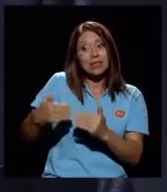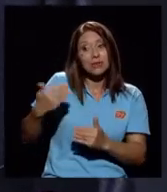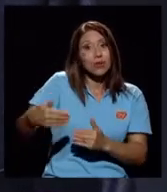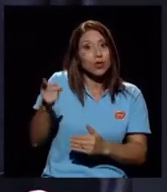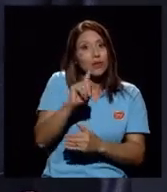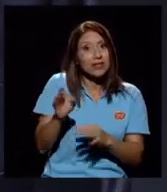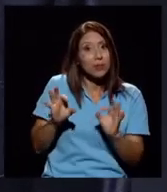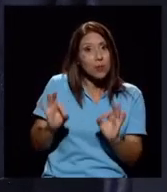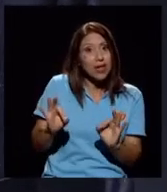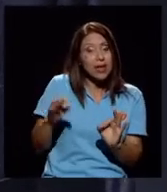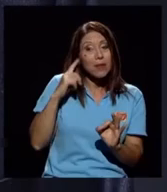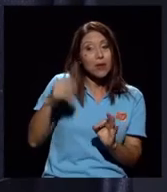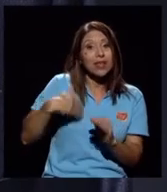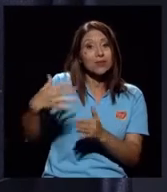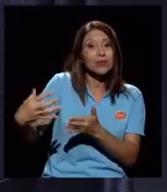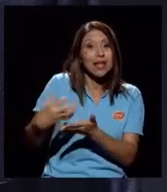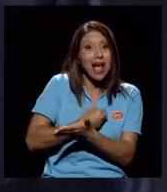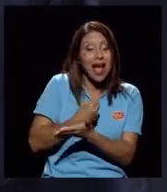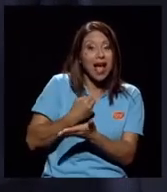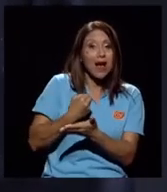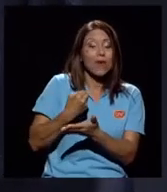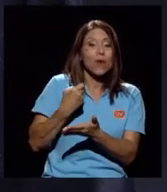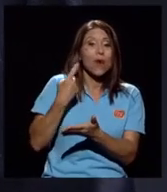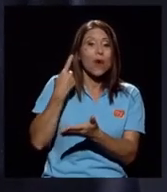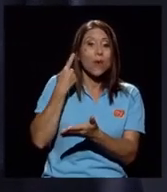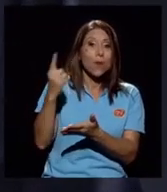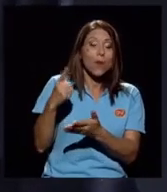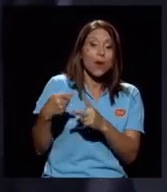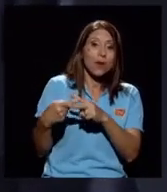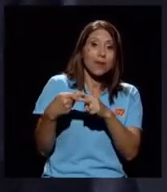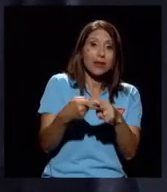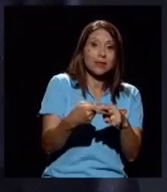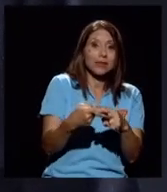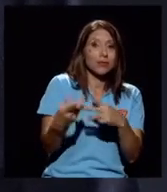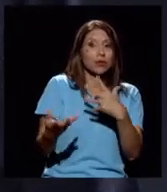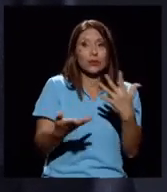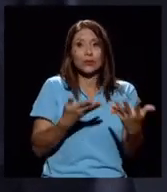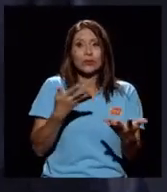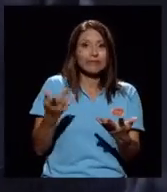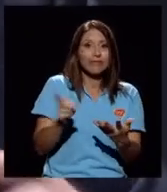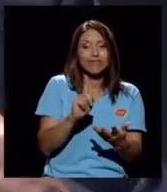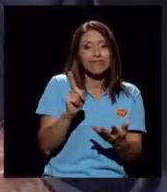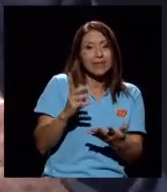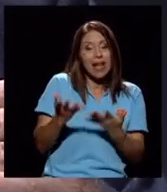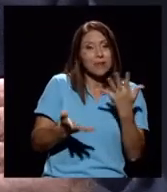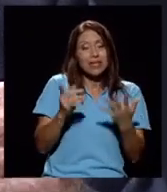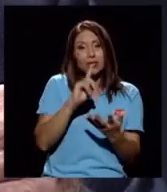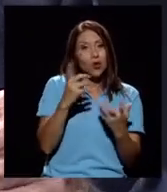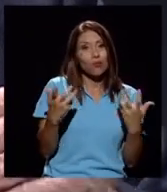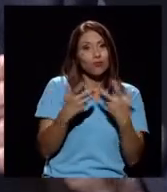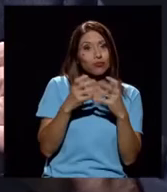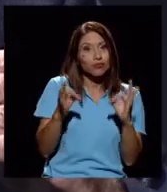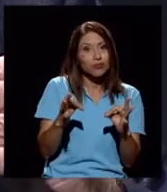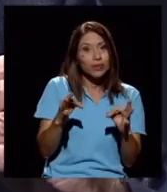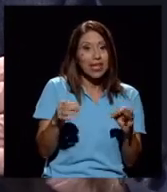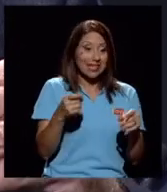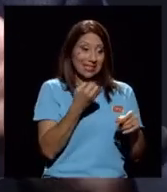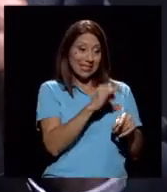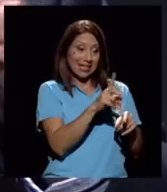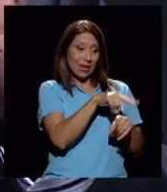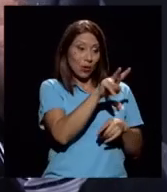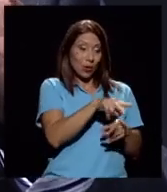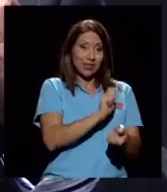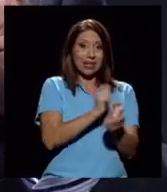y además cambiarse de una moneda a otra una comisión del 3% y también entre en juego la diferencia